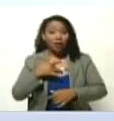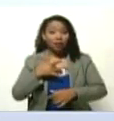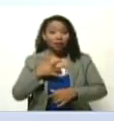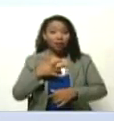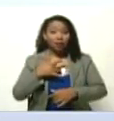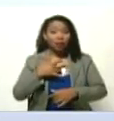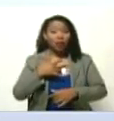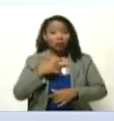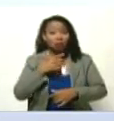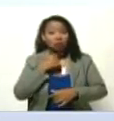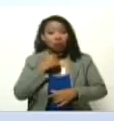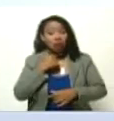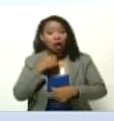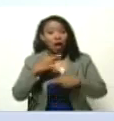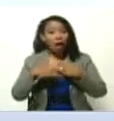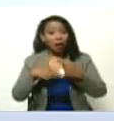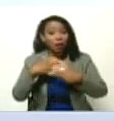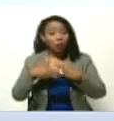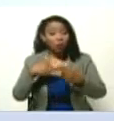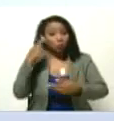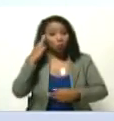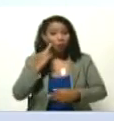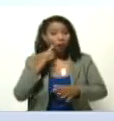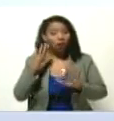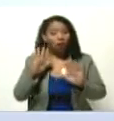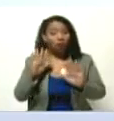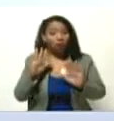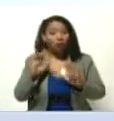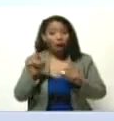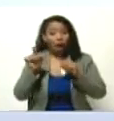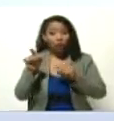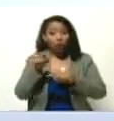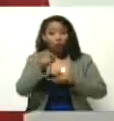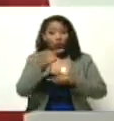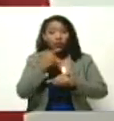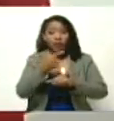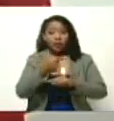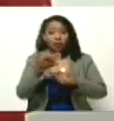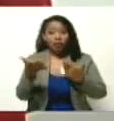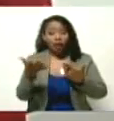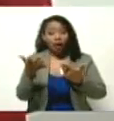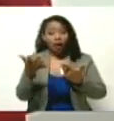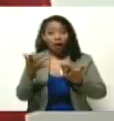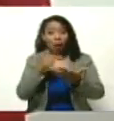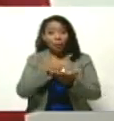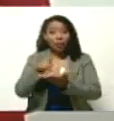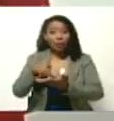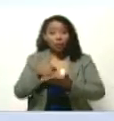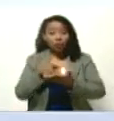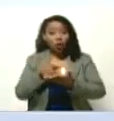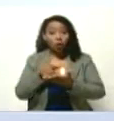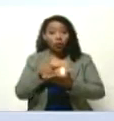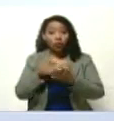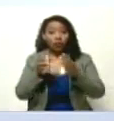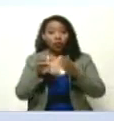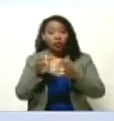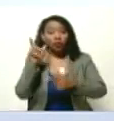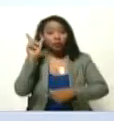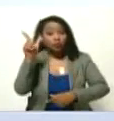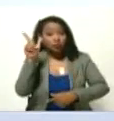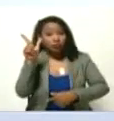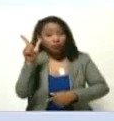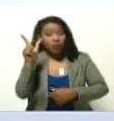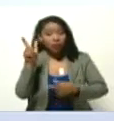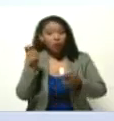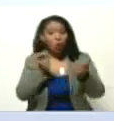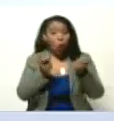afinidad hacia la revolución bolivariana. Eso que tú dices de la presencia del partido en la